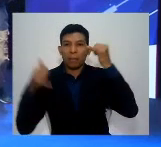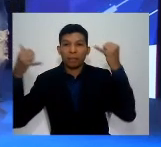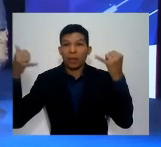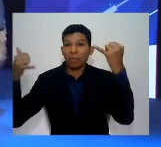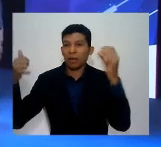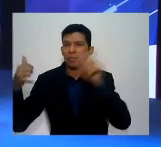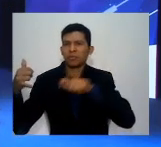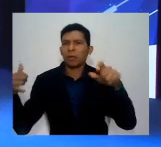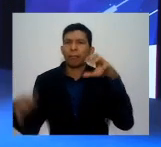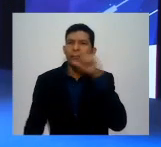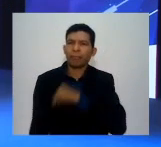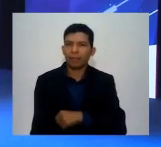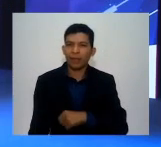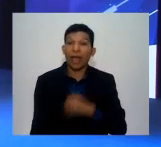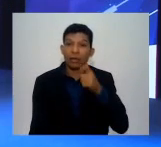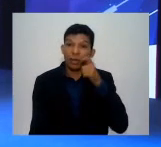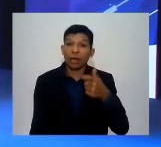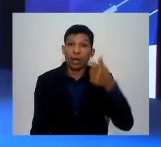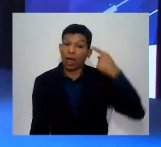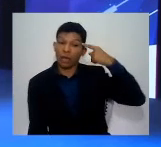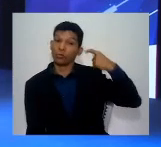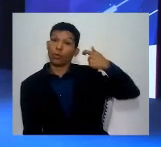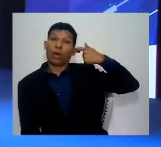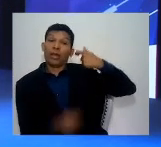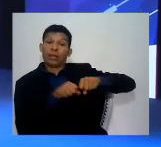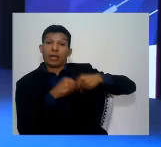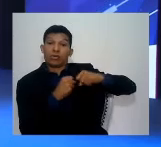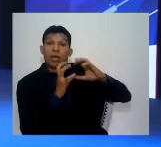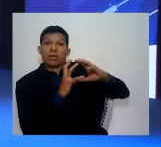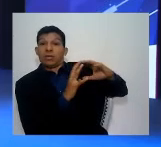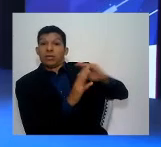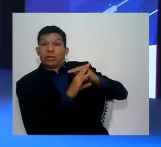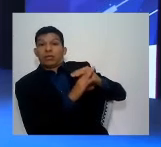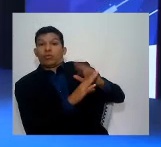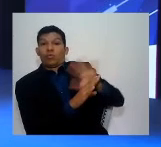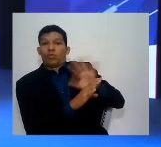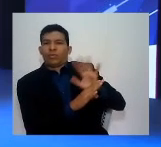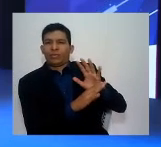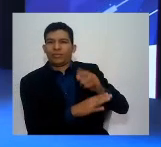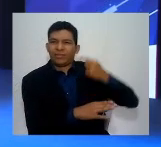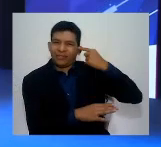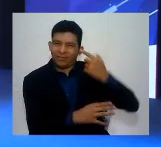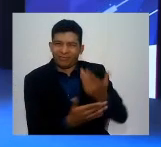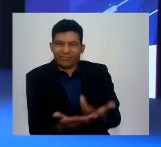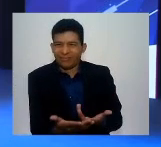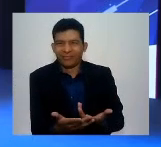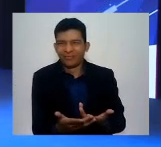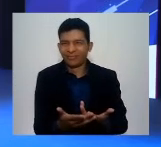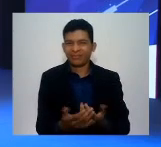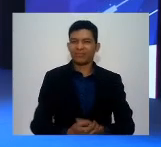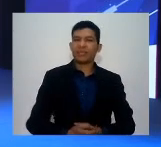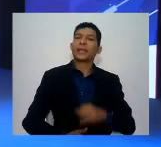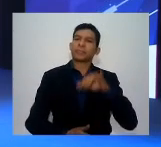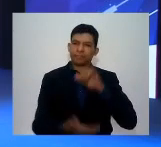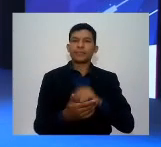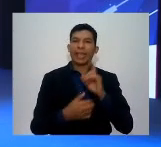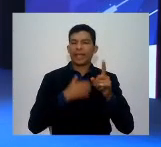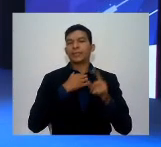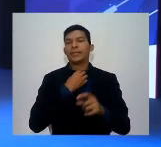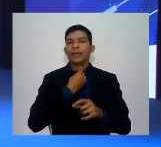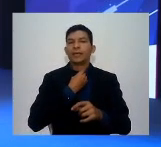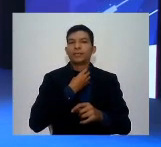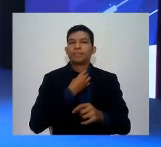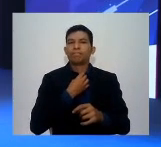nosotros. Aquí hay algo curioso, y es que en medio de ese asunto de las pistolas, surgió por allí